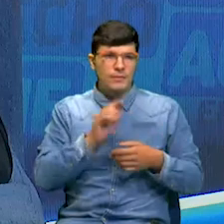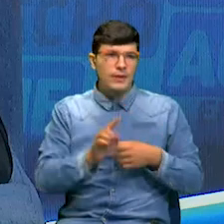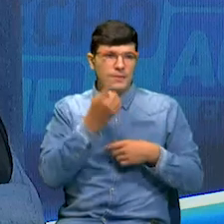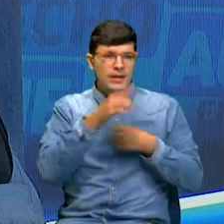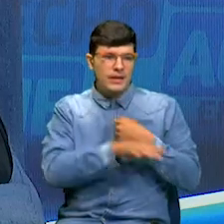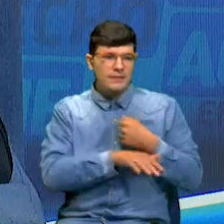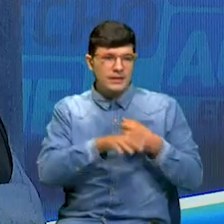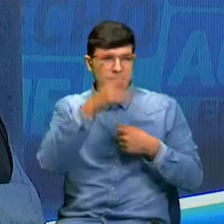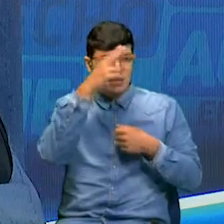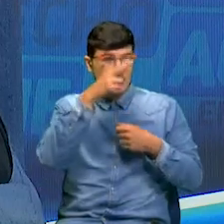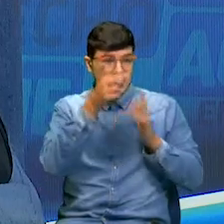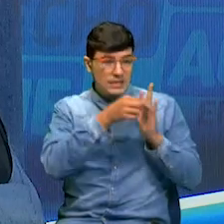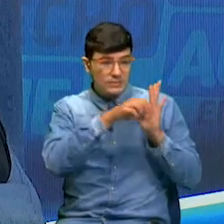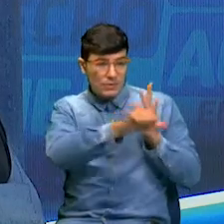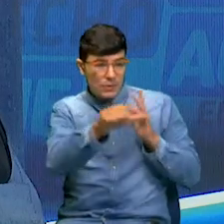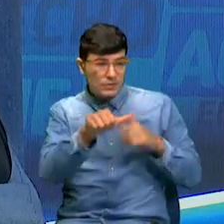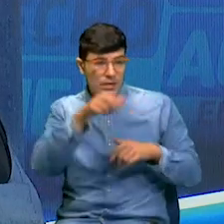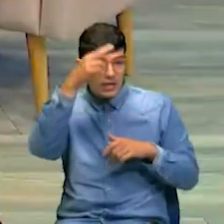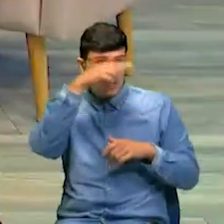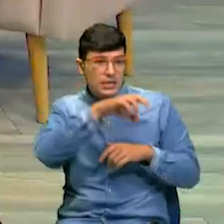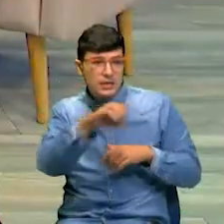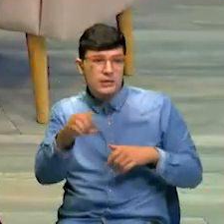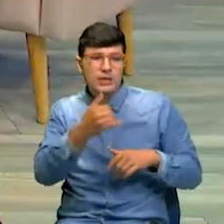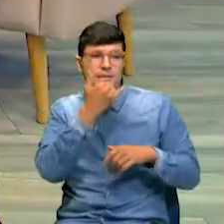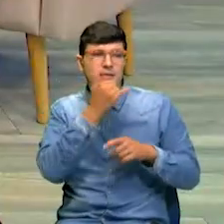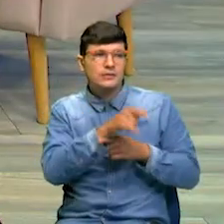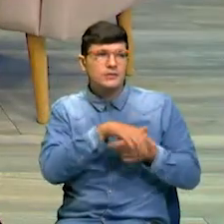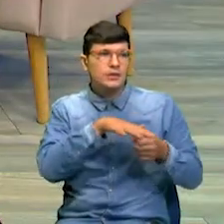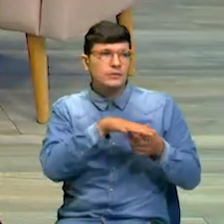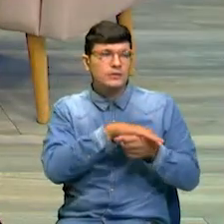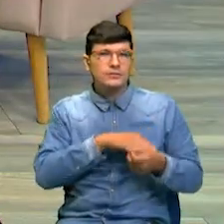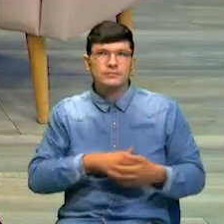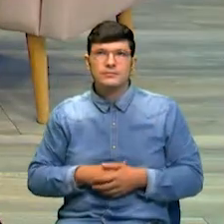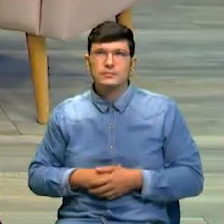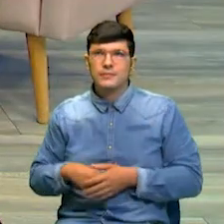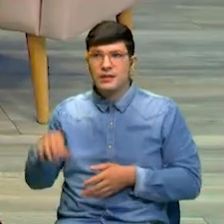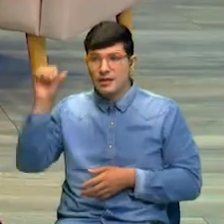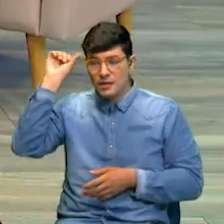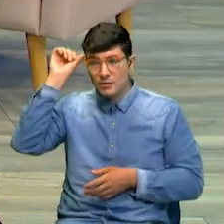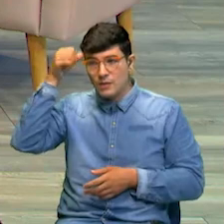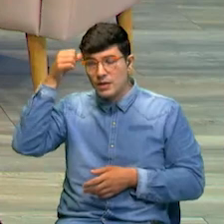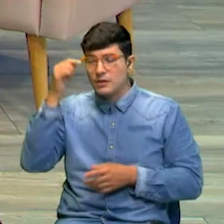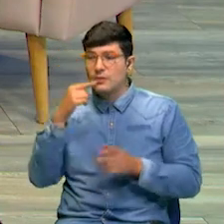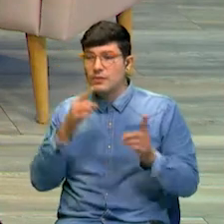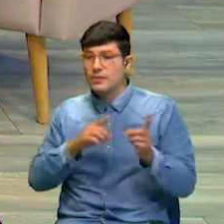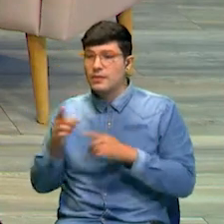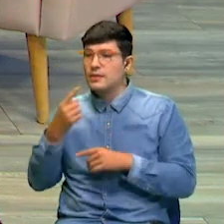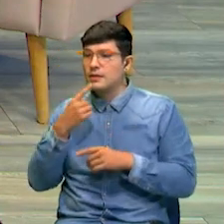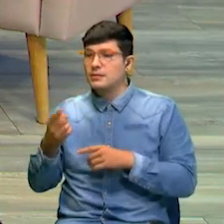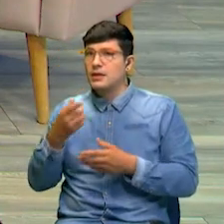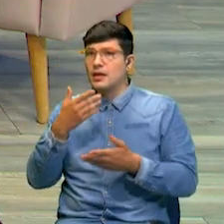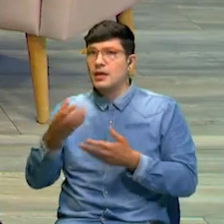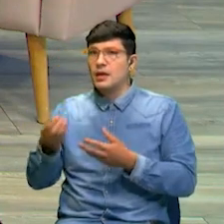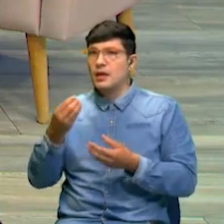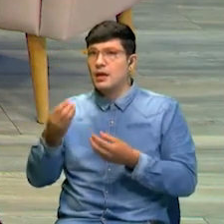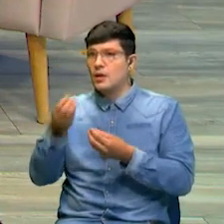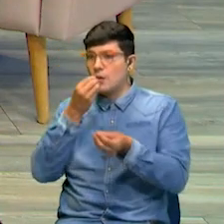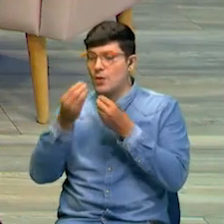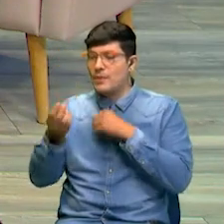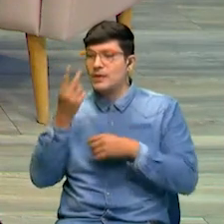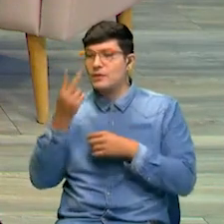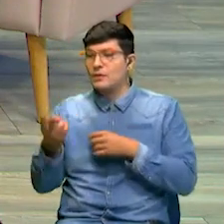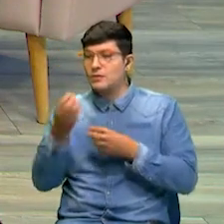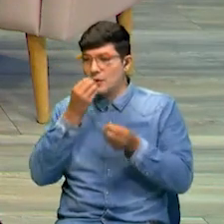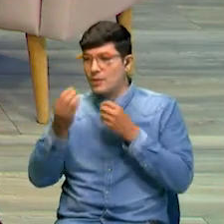la esposa y los hijos. ¿Ahí qué pasa en esas situaciones? Pues recuerde que hay un dicho por ahí que dice que donde comen dos, comen tres. ¿Eso